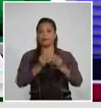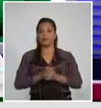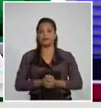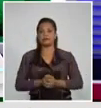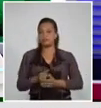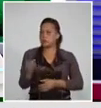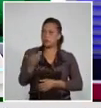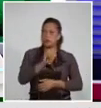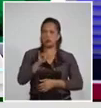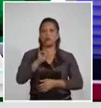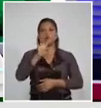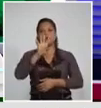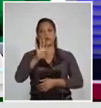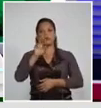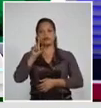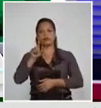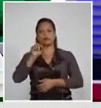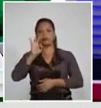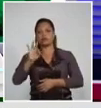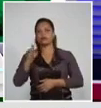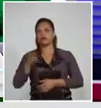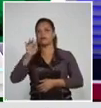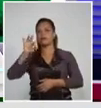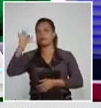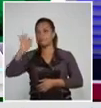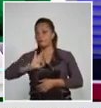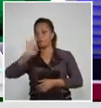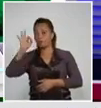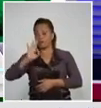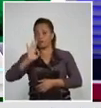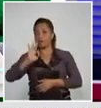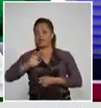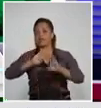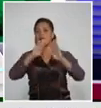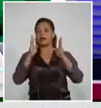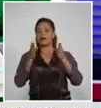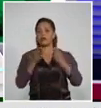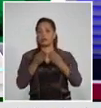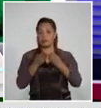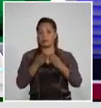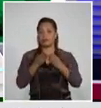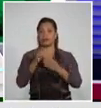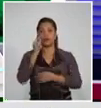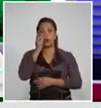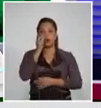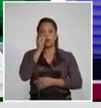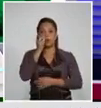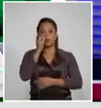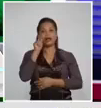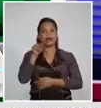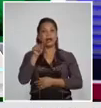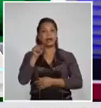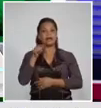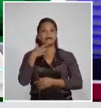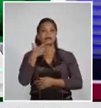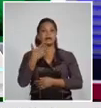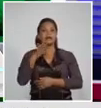igual, el 48,8%, y en el acumulado el sexo masculino es el que predomina con el